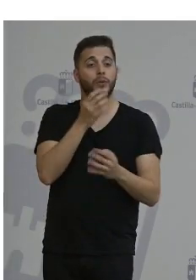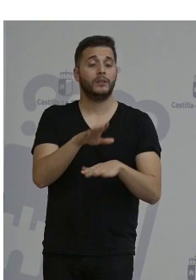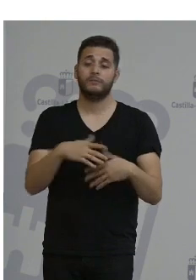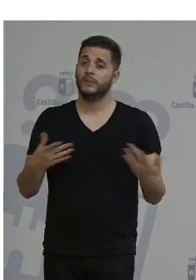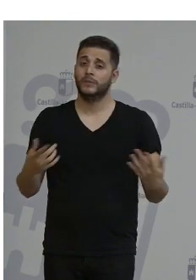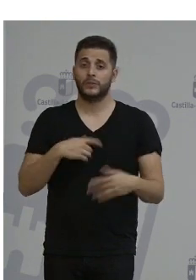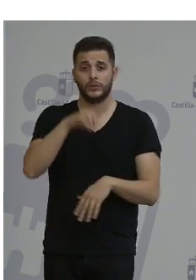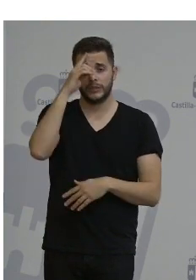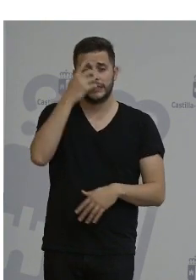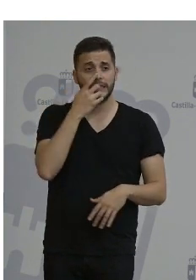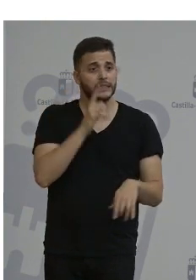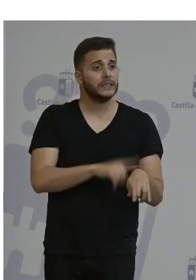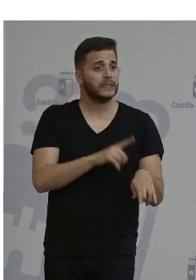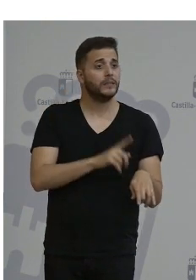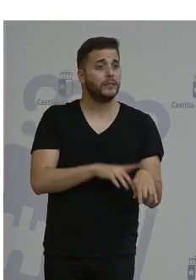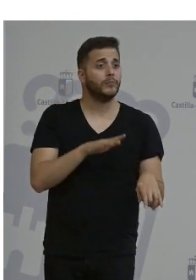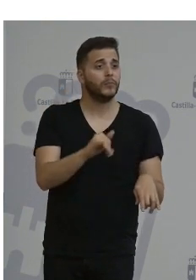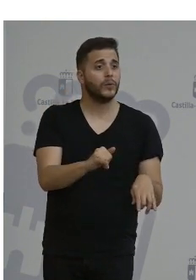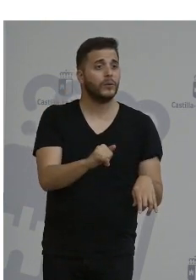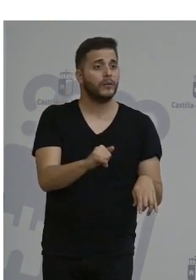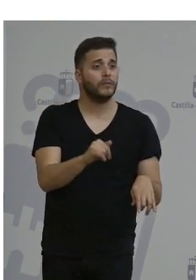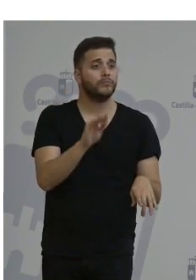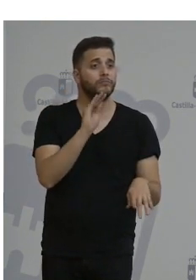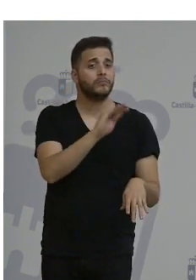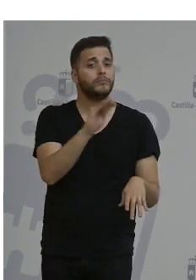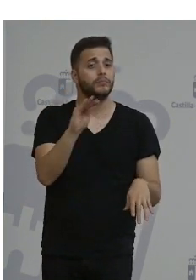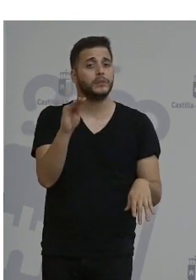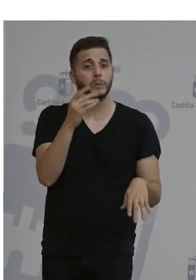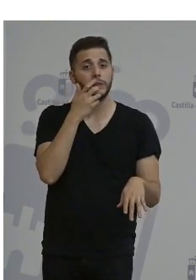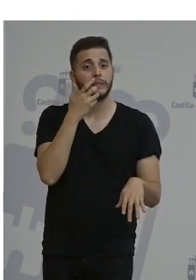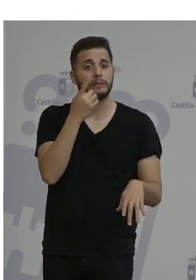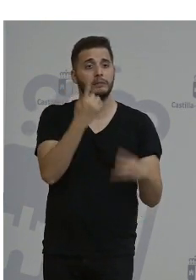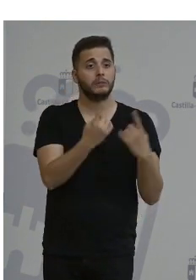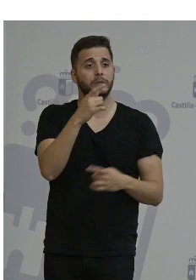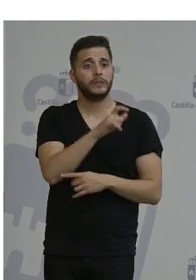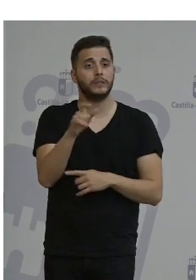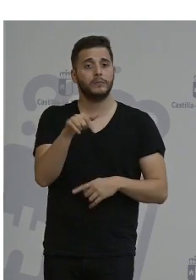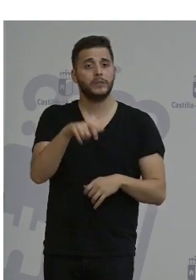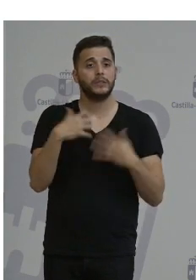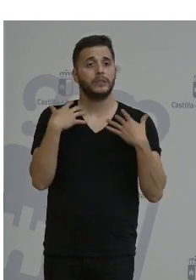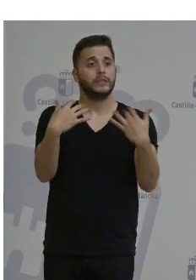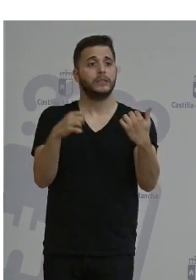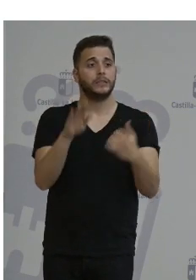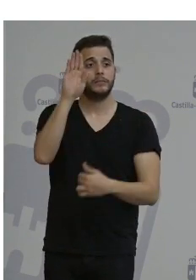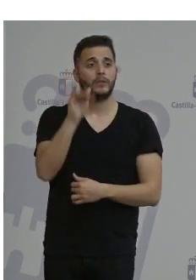No sé si tenemos un poco de tiempo para alguna pregunta. Si alguien tiene alguna pregunta en la sala.